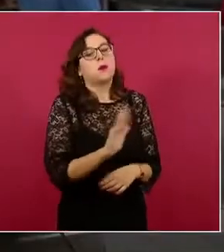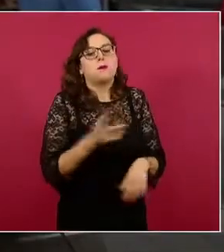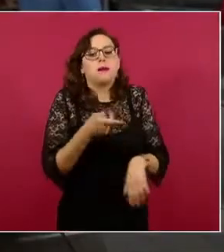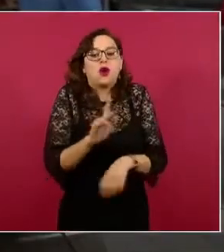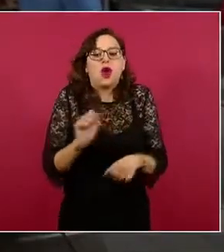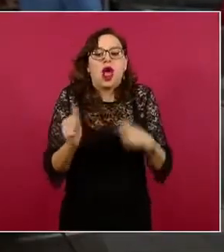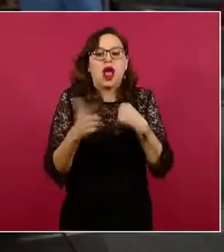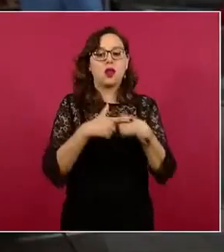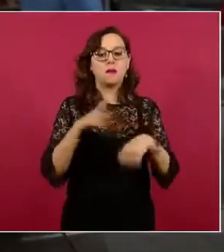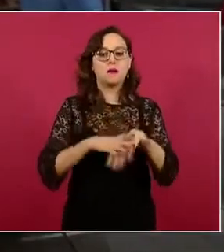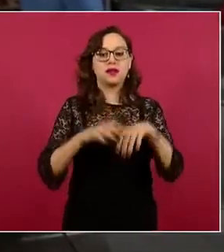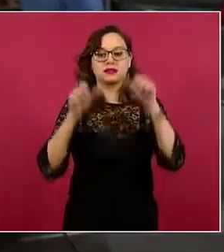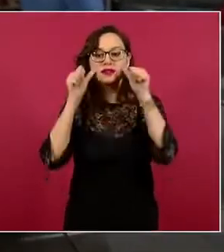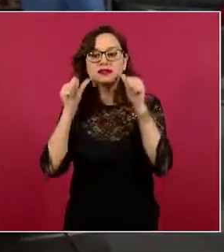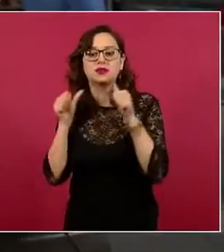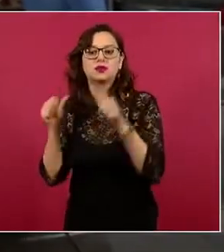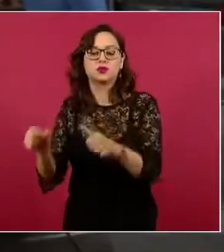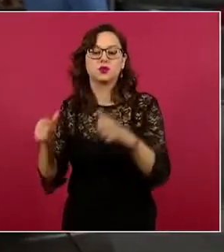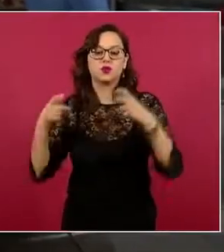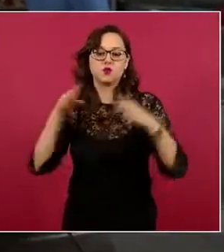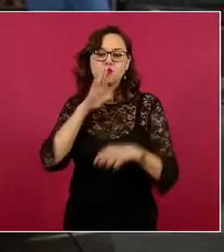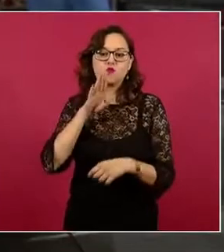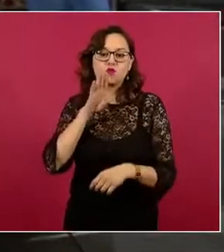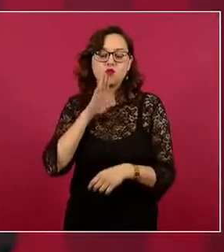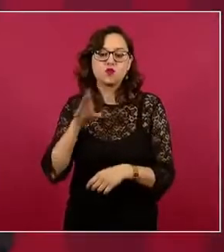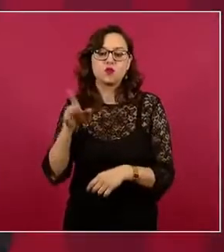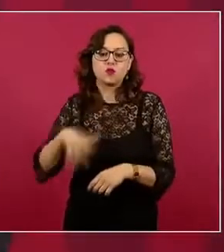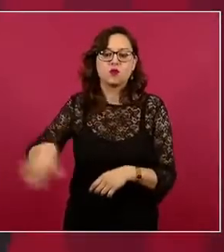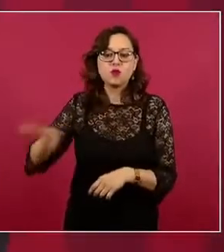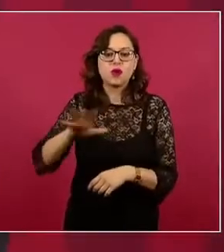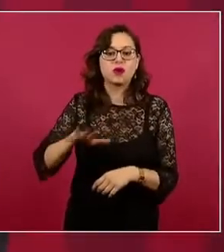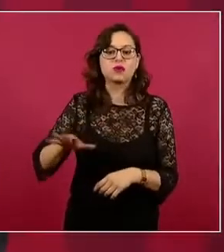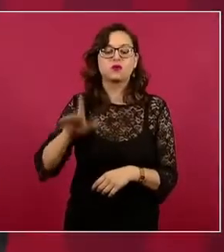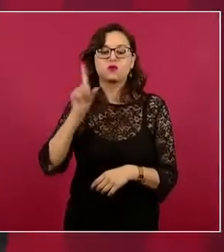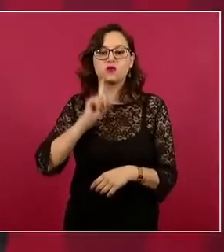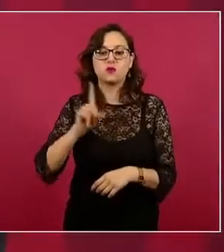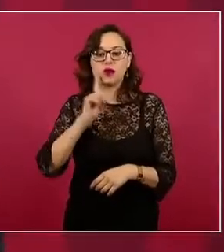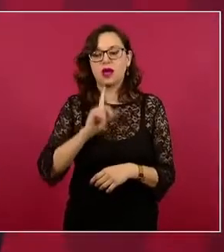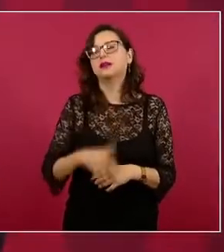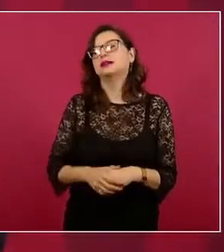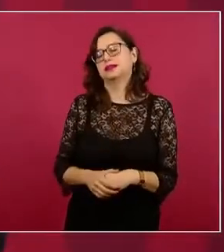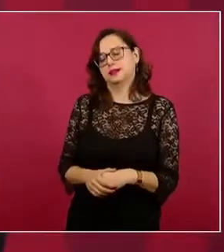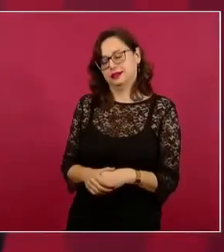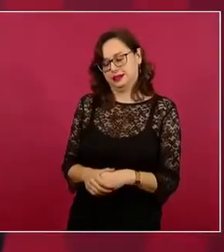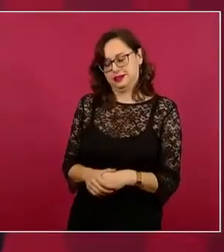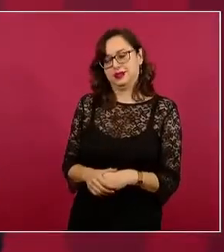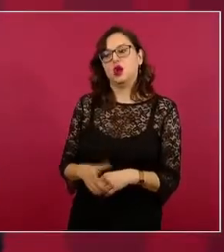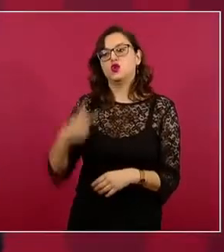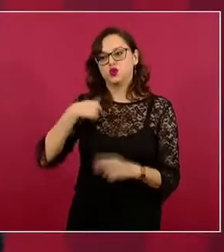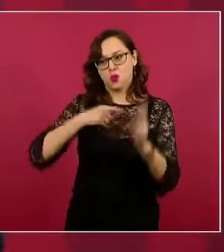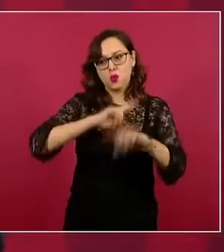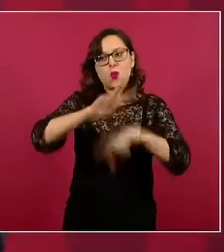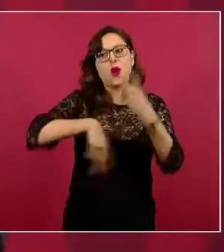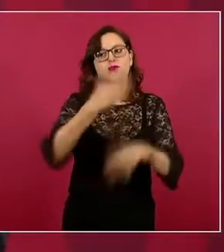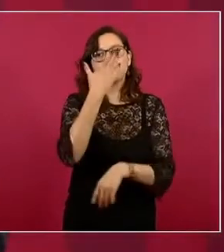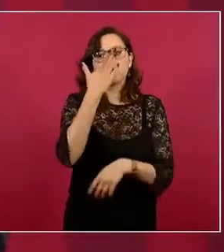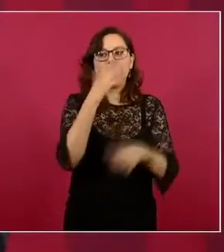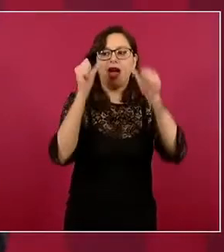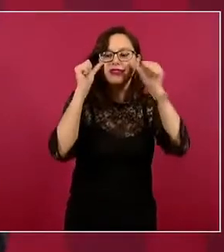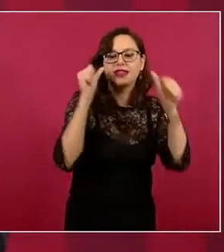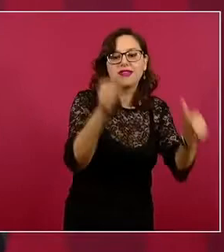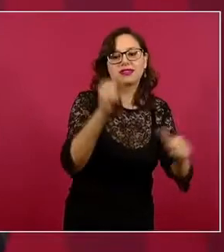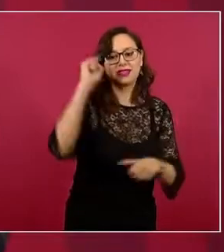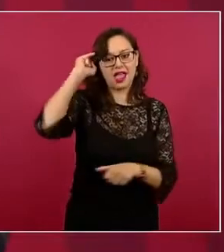una audiencia a las madres buscadoras cuando va a Sonora, al menos. Sí, pero voy a Sonora, a los pueblos yaquis, voy